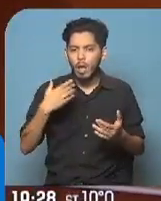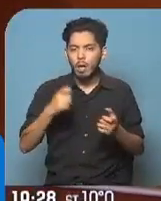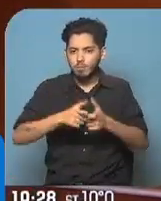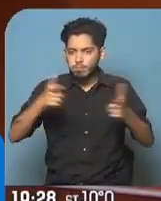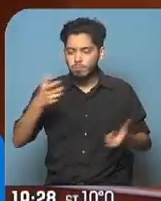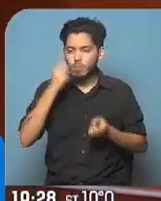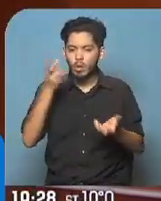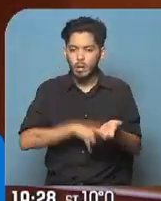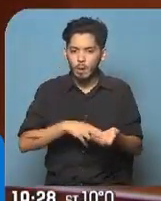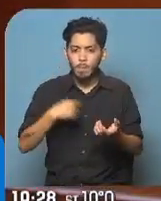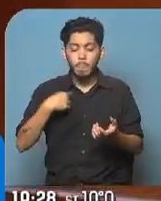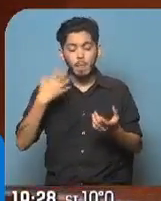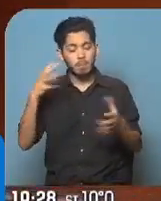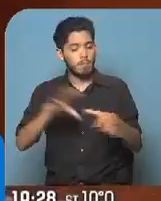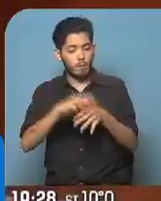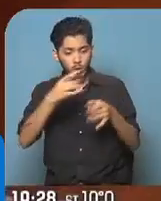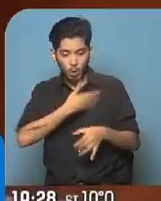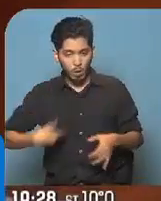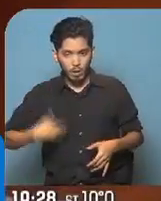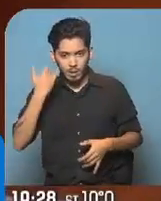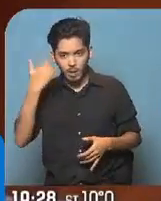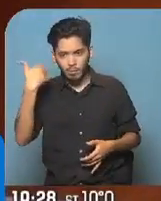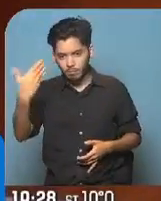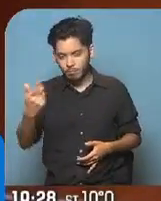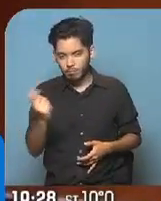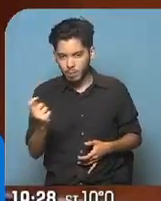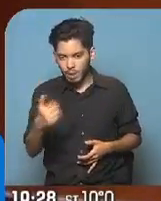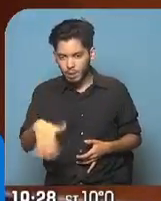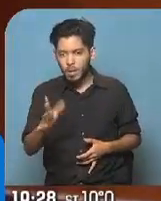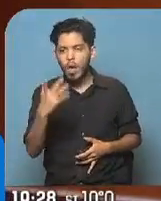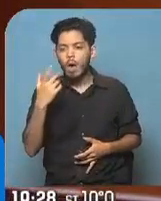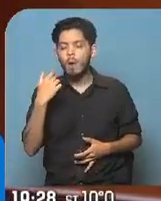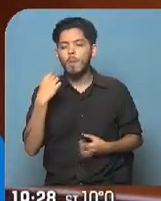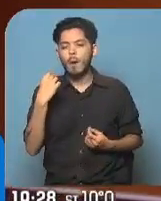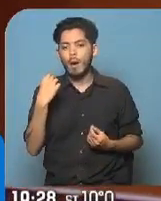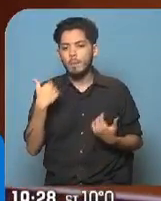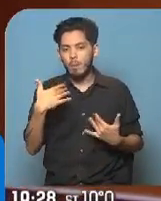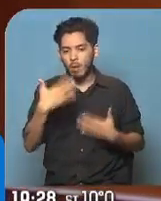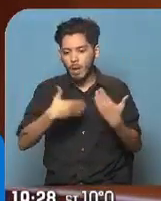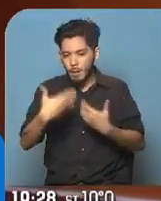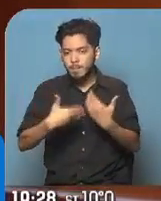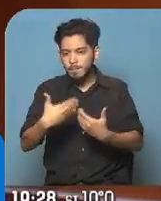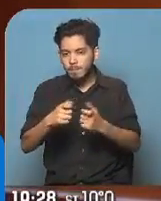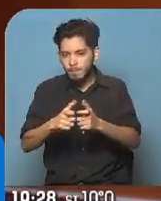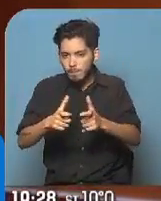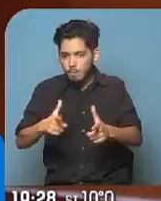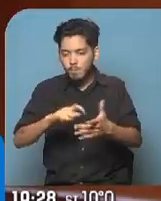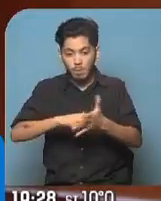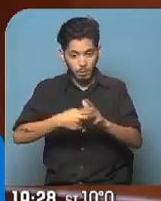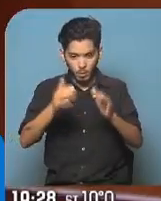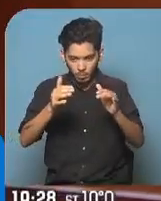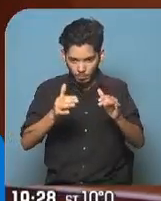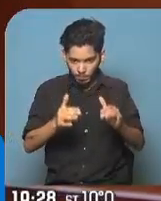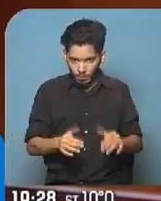lo espera el gobierno obviamente ya en los próximos meses va a ir va ir menguando la presión que hay hoy sobre la